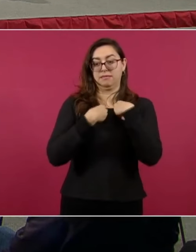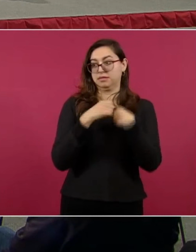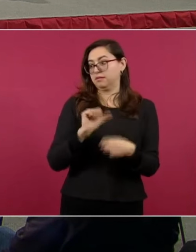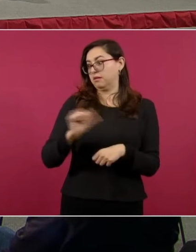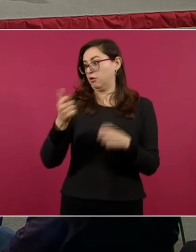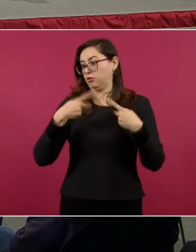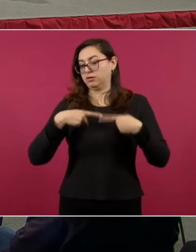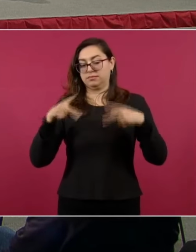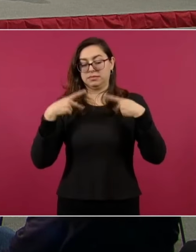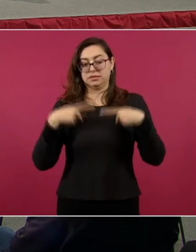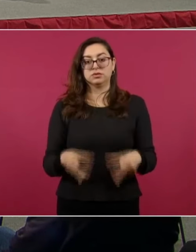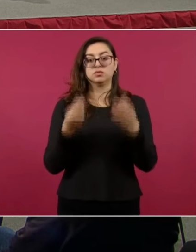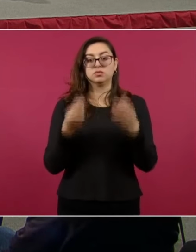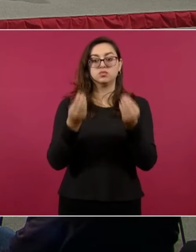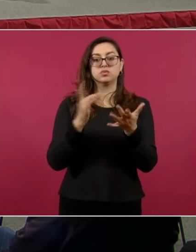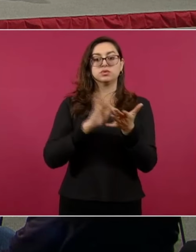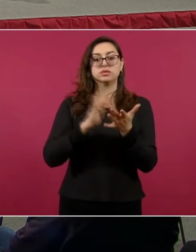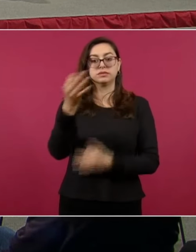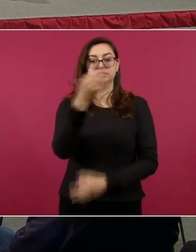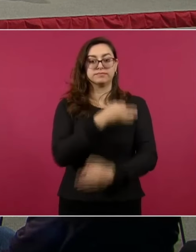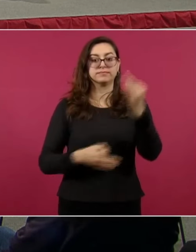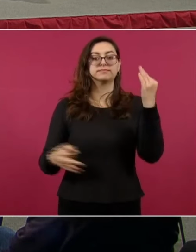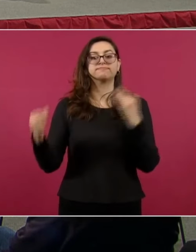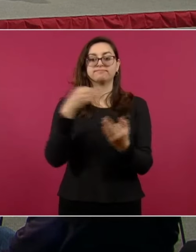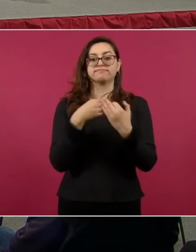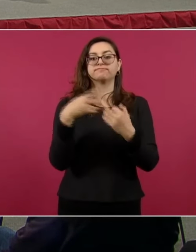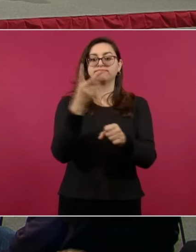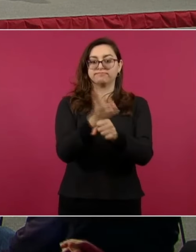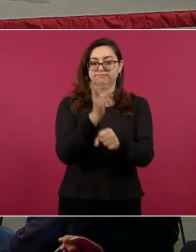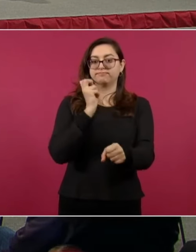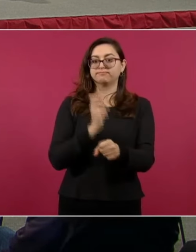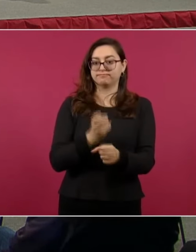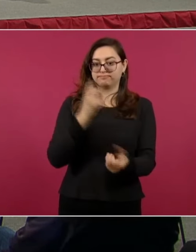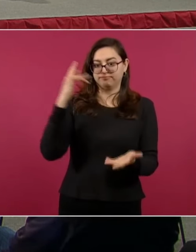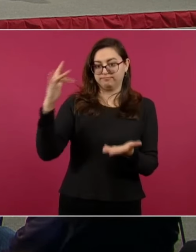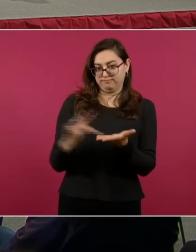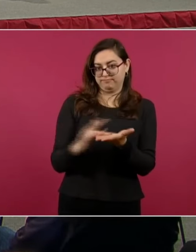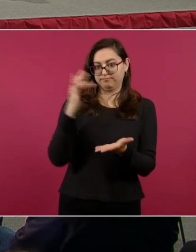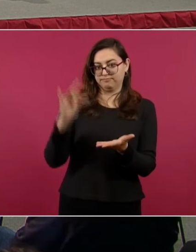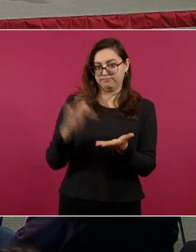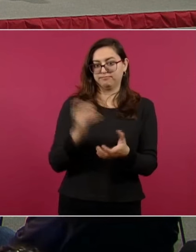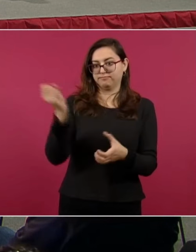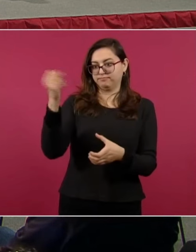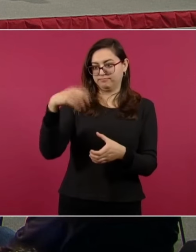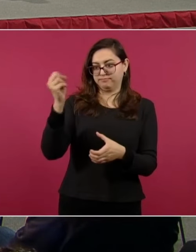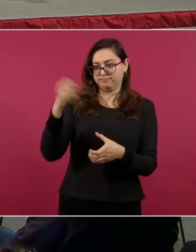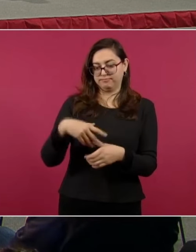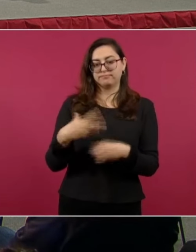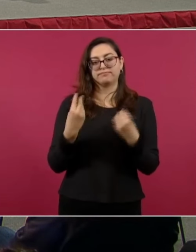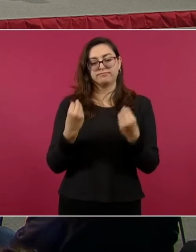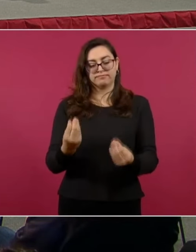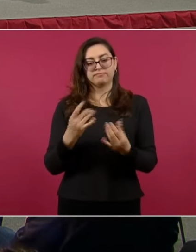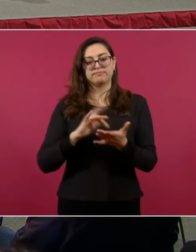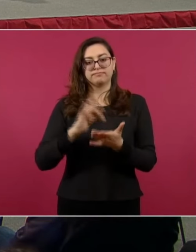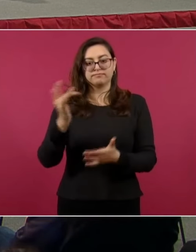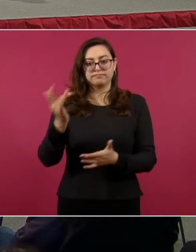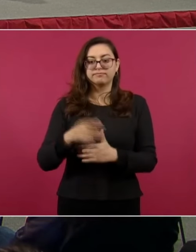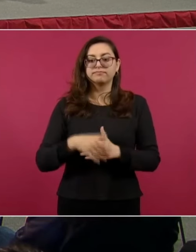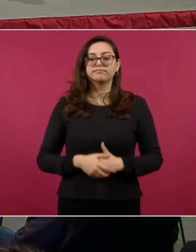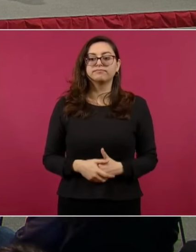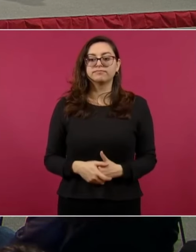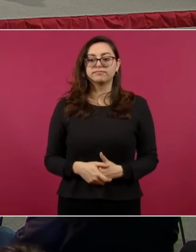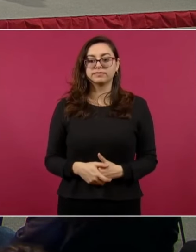alguna persona. Muchas gracias a todos y los invitamos a que apoyen a la benemérita institución. Muchas gracias. Muchas